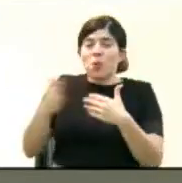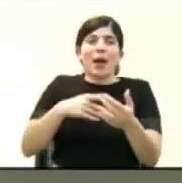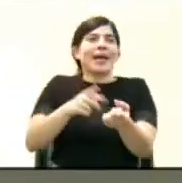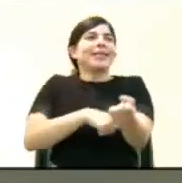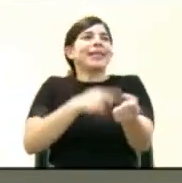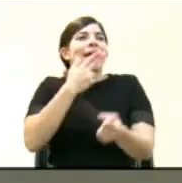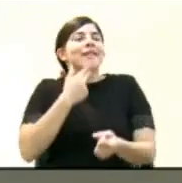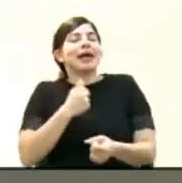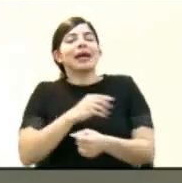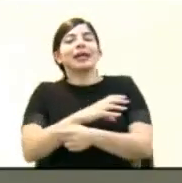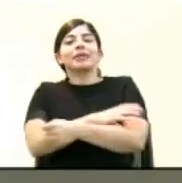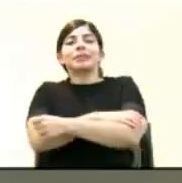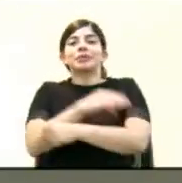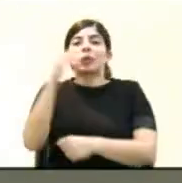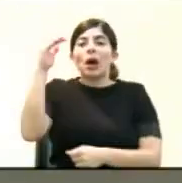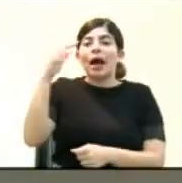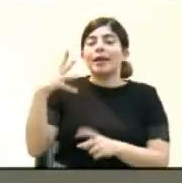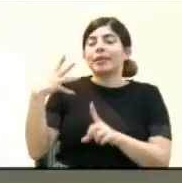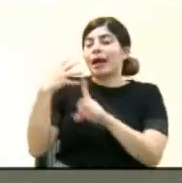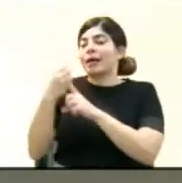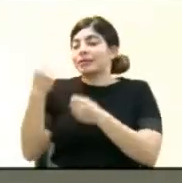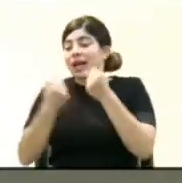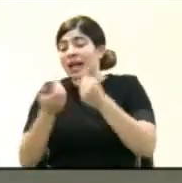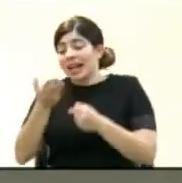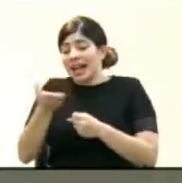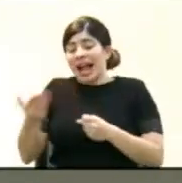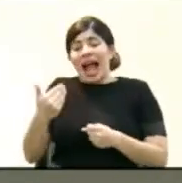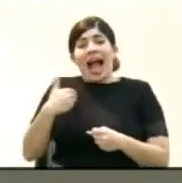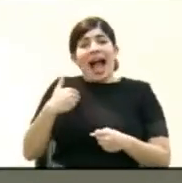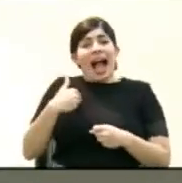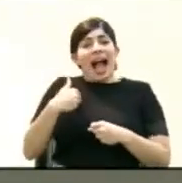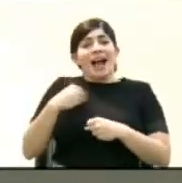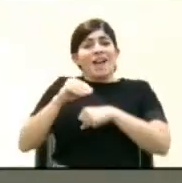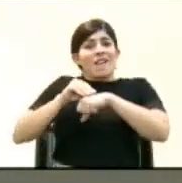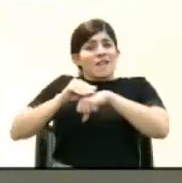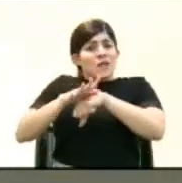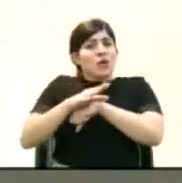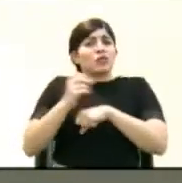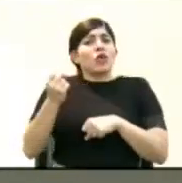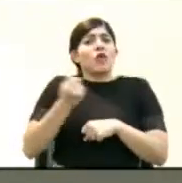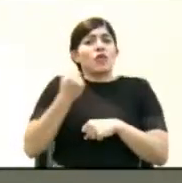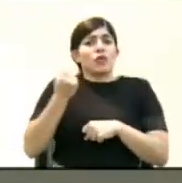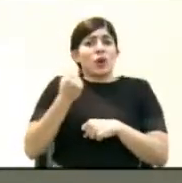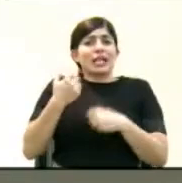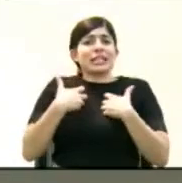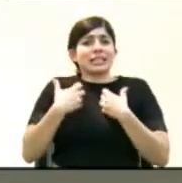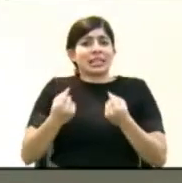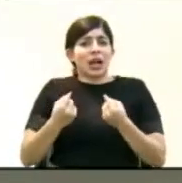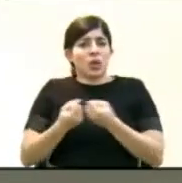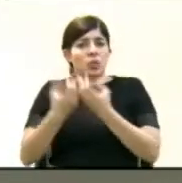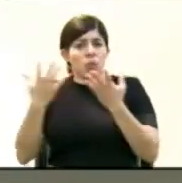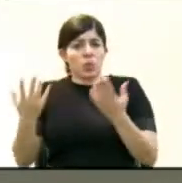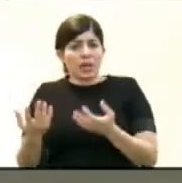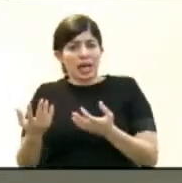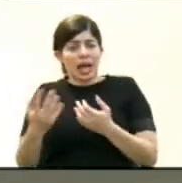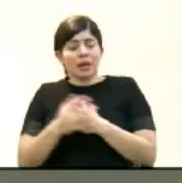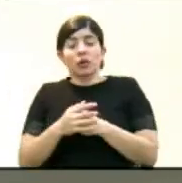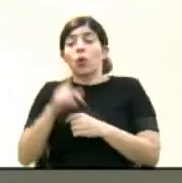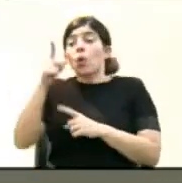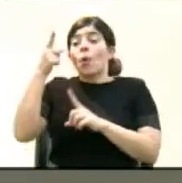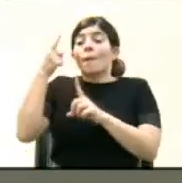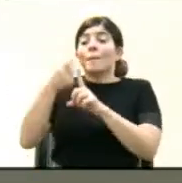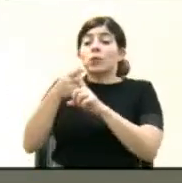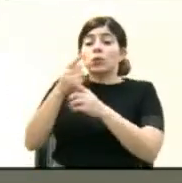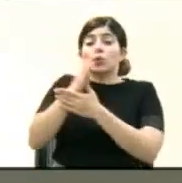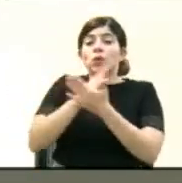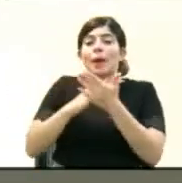diabetes, hipertensión, accidentes de tránsito, tiene un componente muy importante que es de salud pública, que viene de arriba, y un componente muy importante que tiene que ver